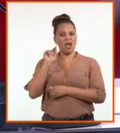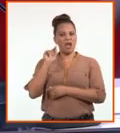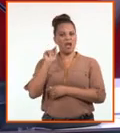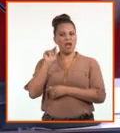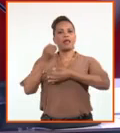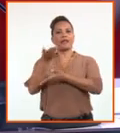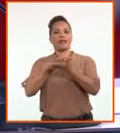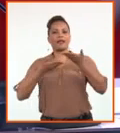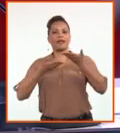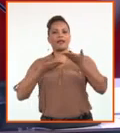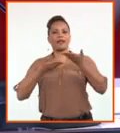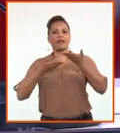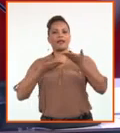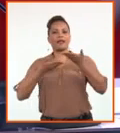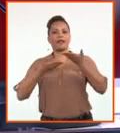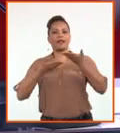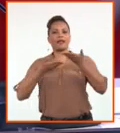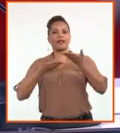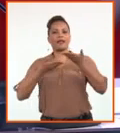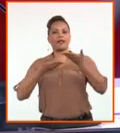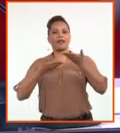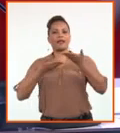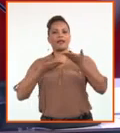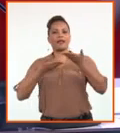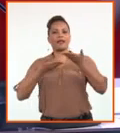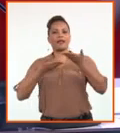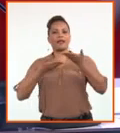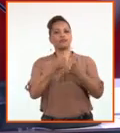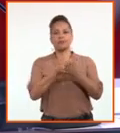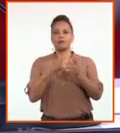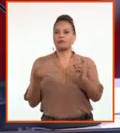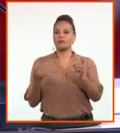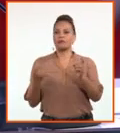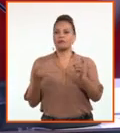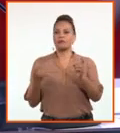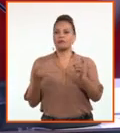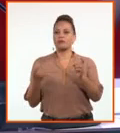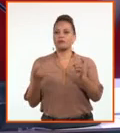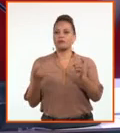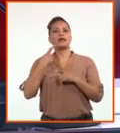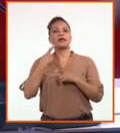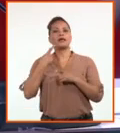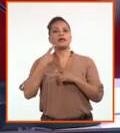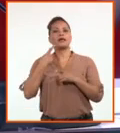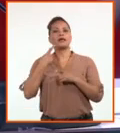hablábamos de los retos, de los desafíos, hablábamos del contexto actual, hablábamos